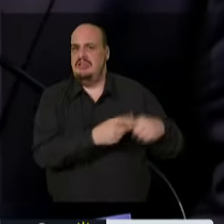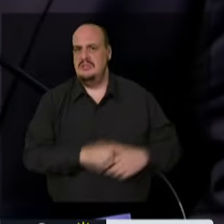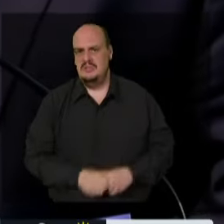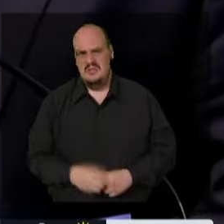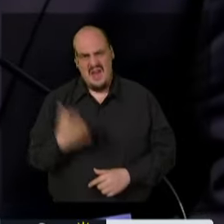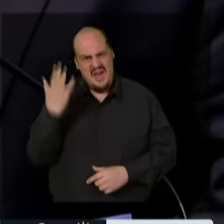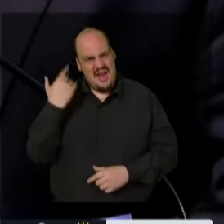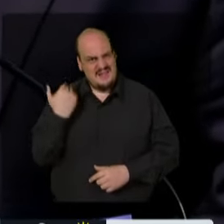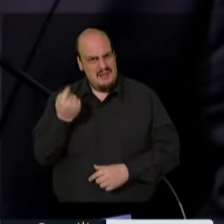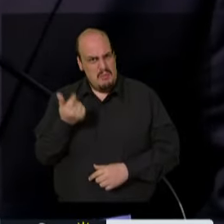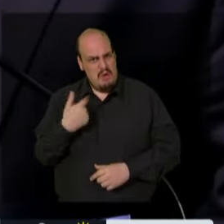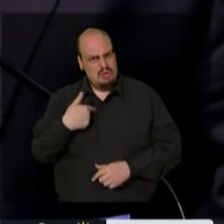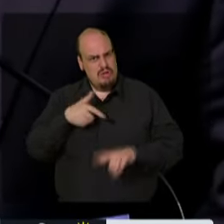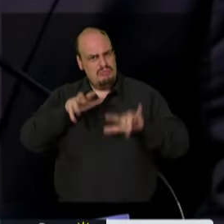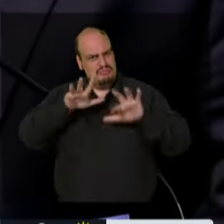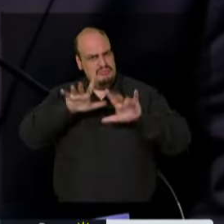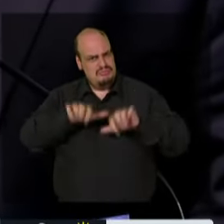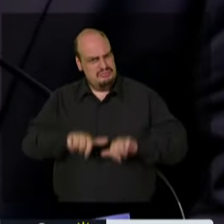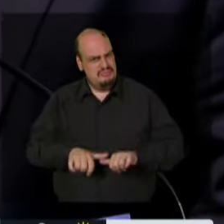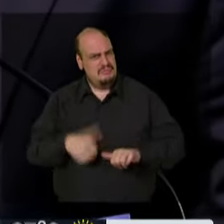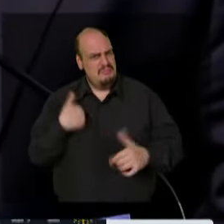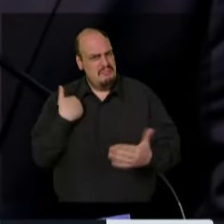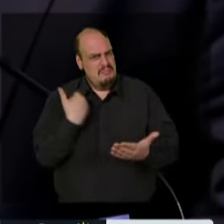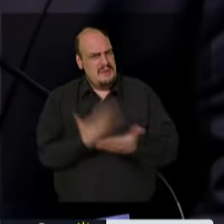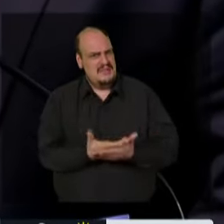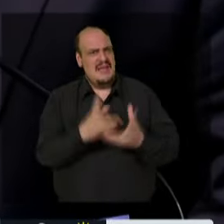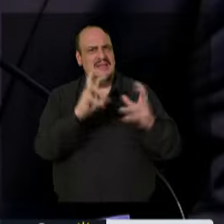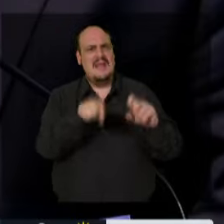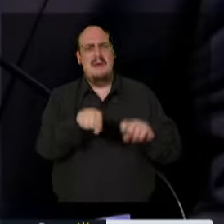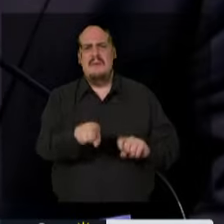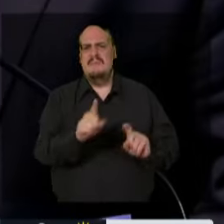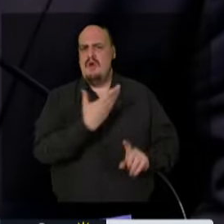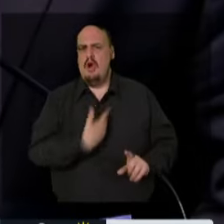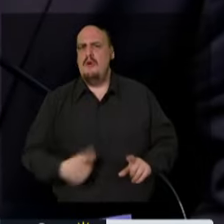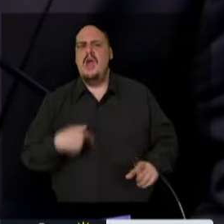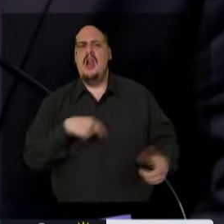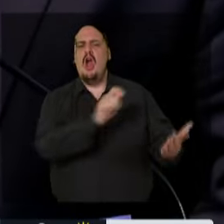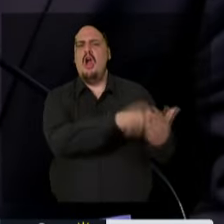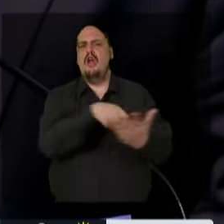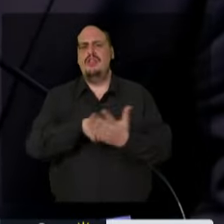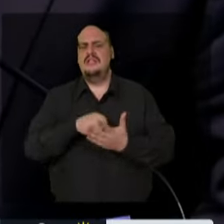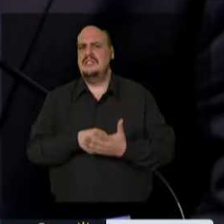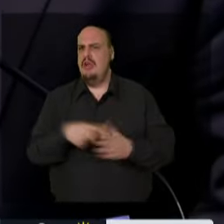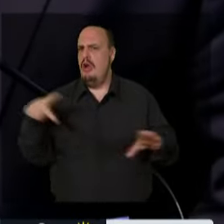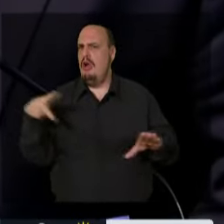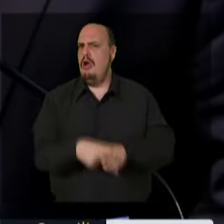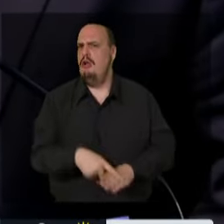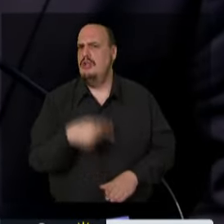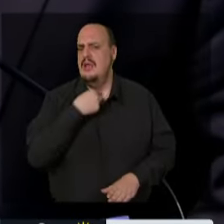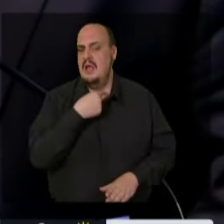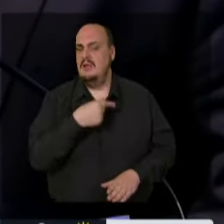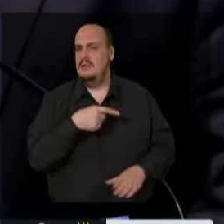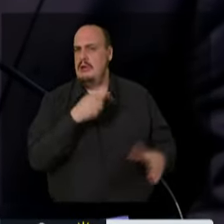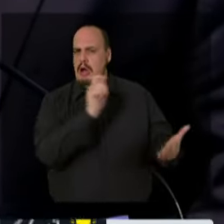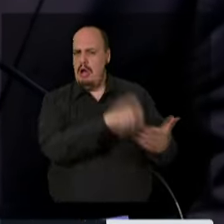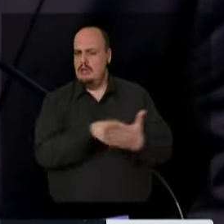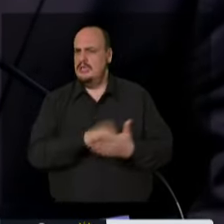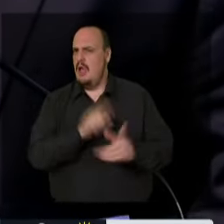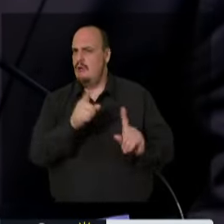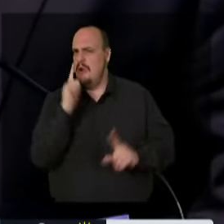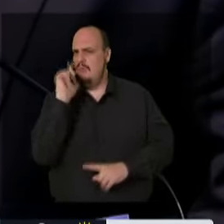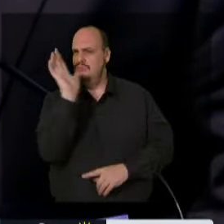carta para frenar las contrataciones que está haciendo el gobierno, que están bastante turbias? ¿Sabe